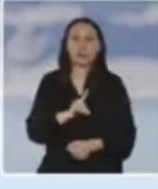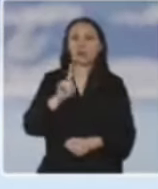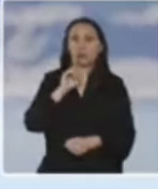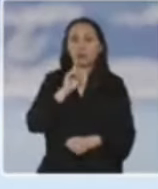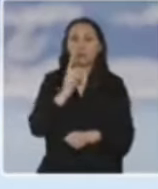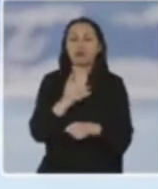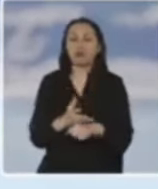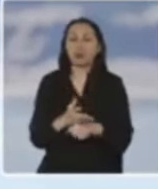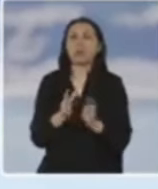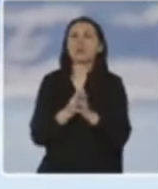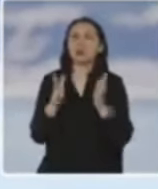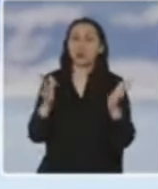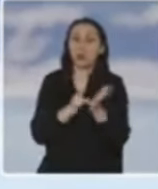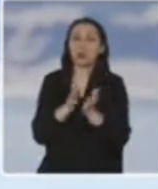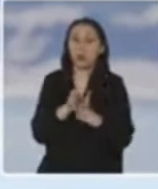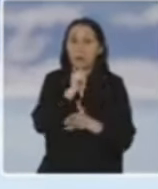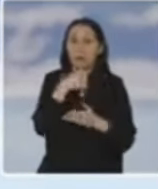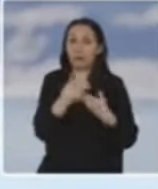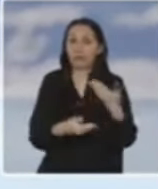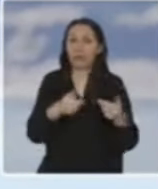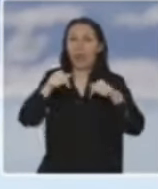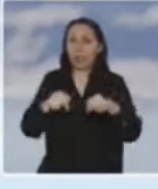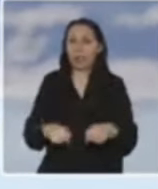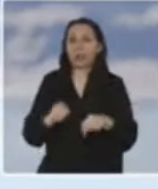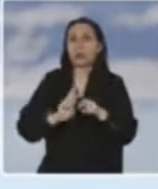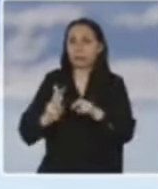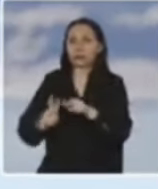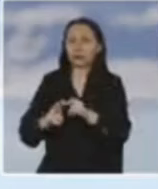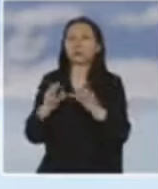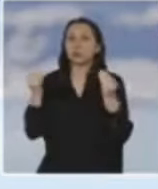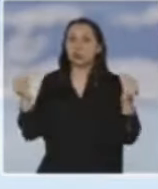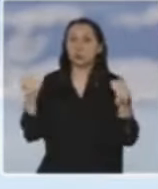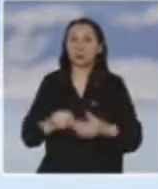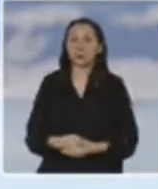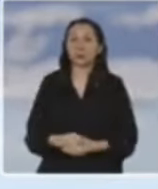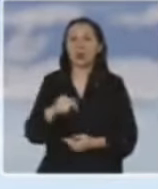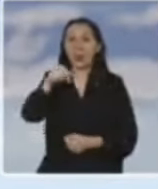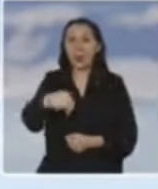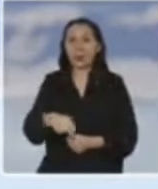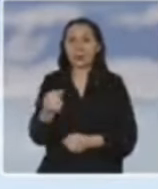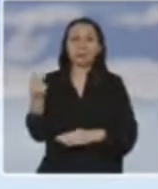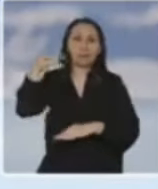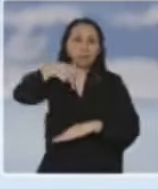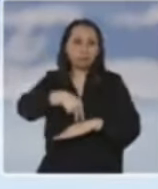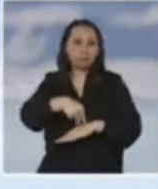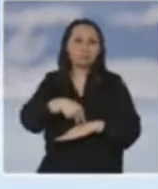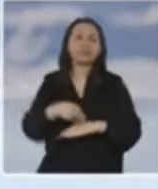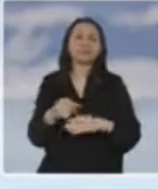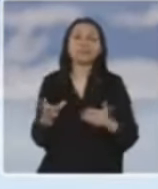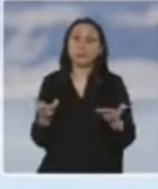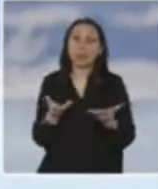tiene tiene muchas deudas y estamos aquí para saldar varias estamos aquí